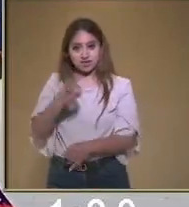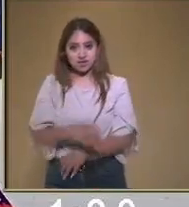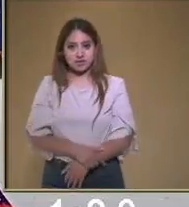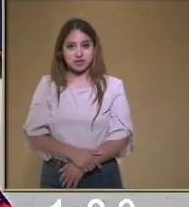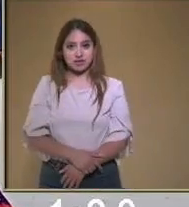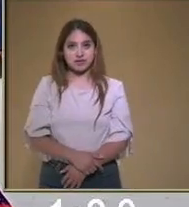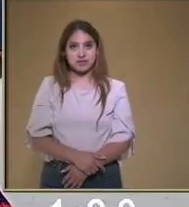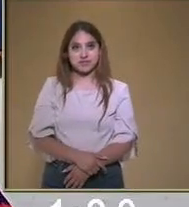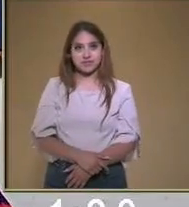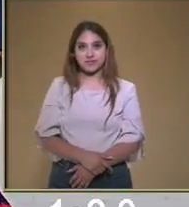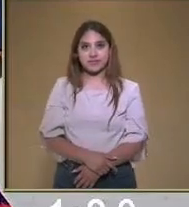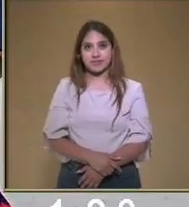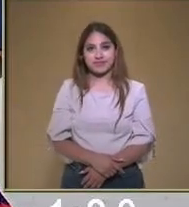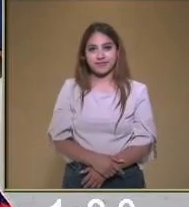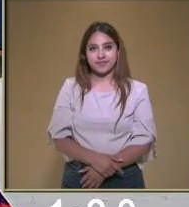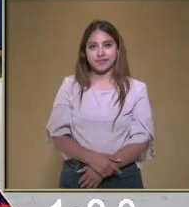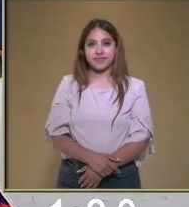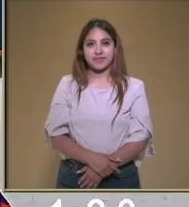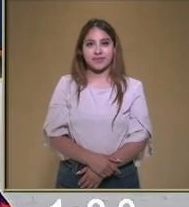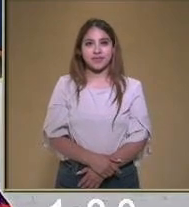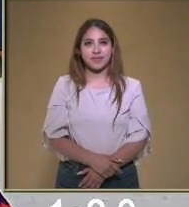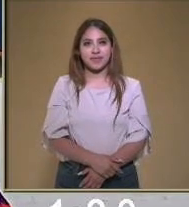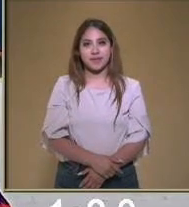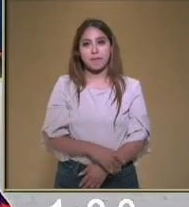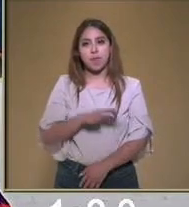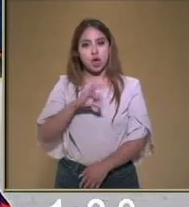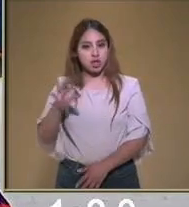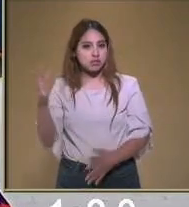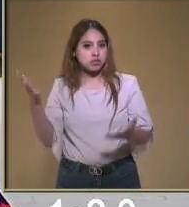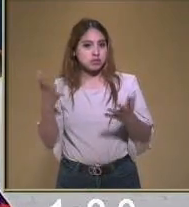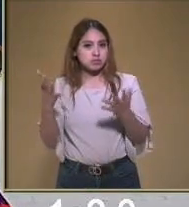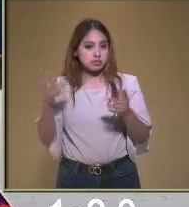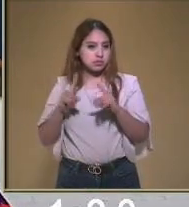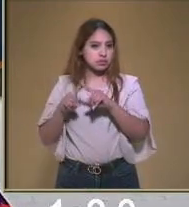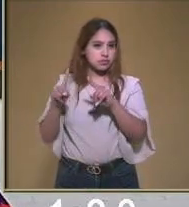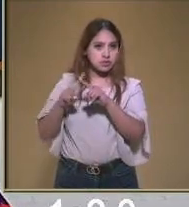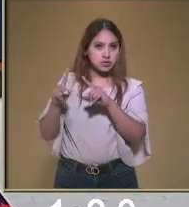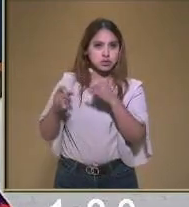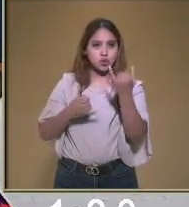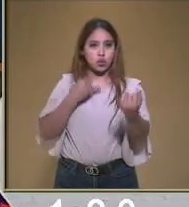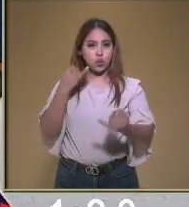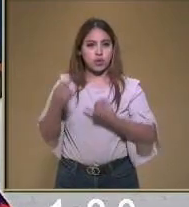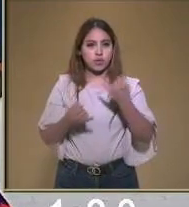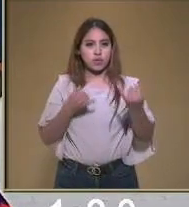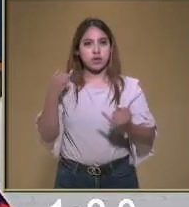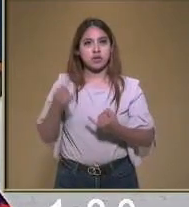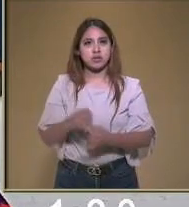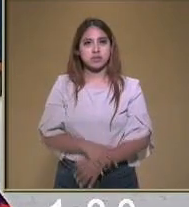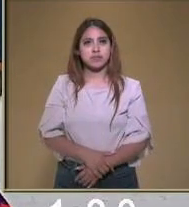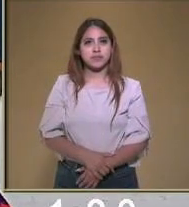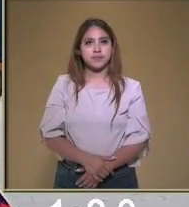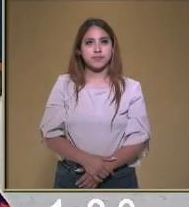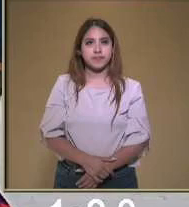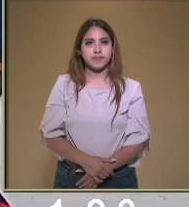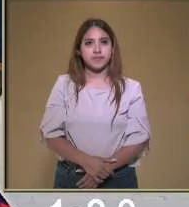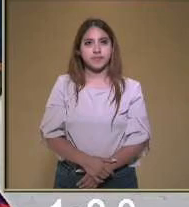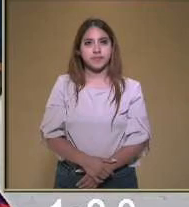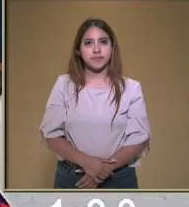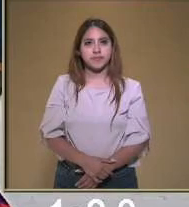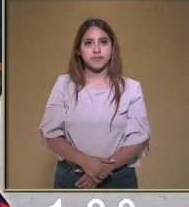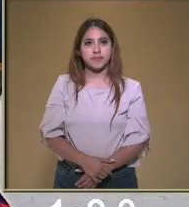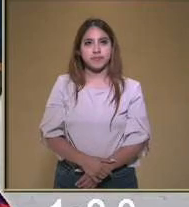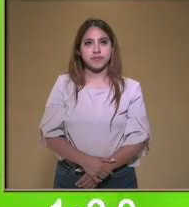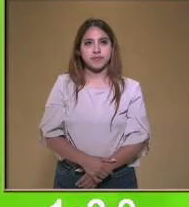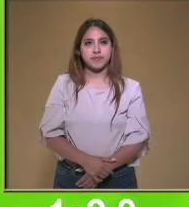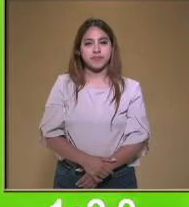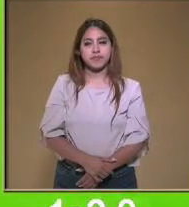consiste en que podemos tener aquí a dos jugadores, ¿verdad? Lanzan el dado o lanzamos el dado y de